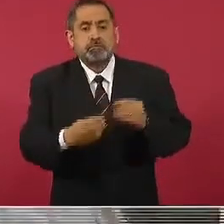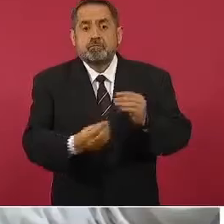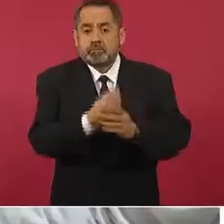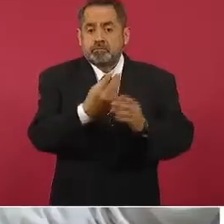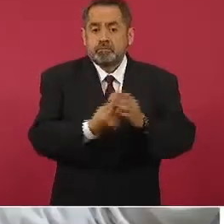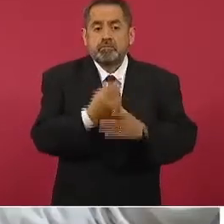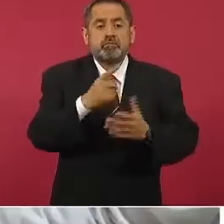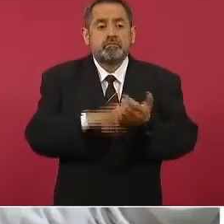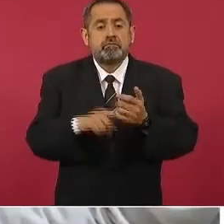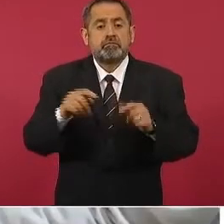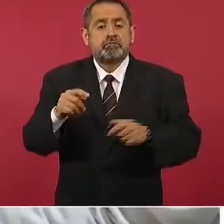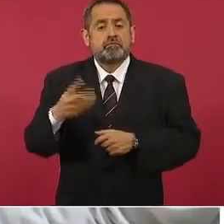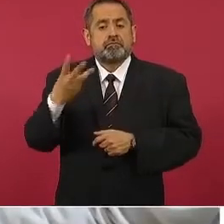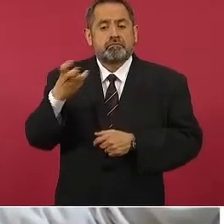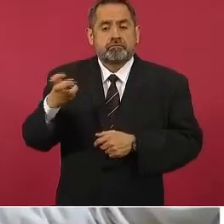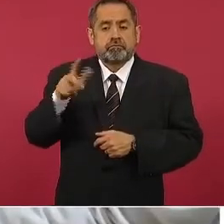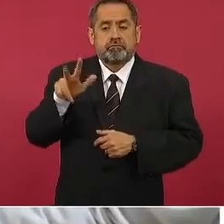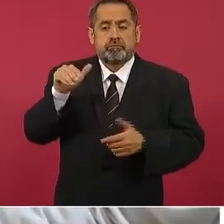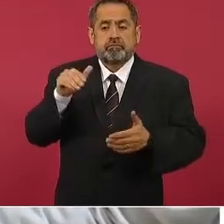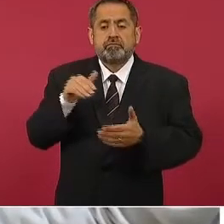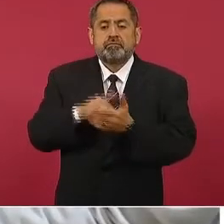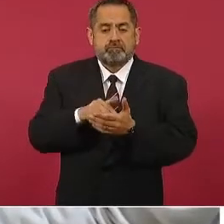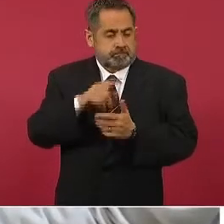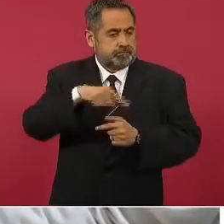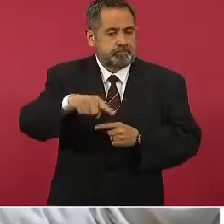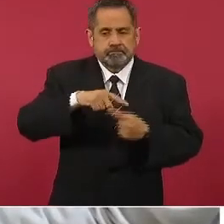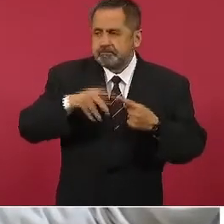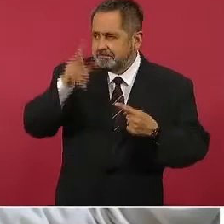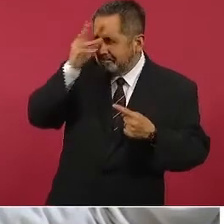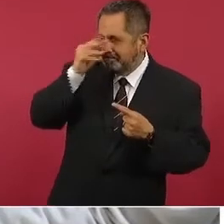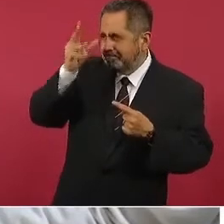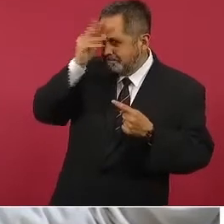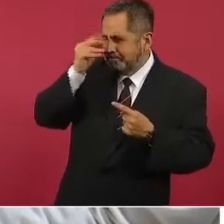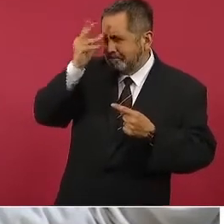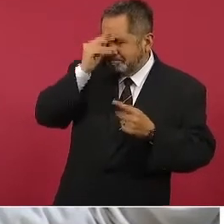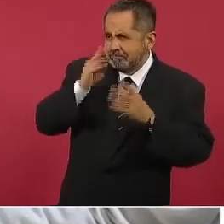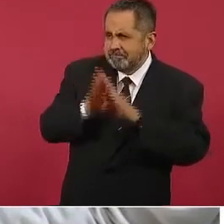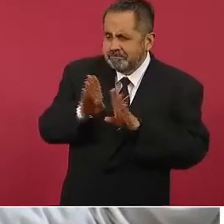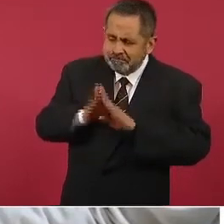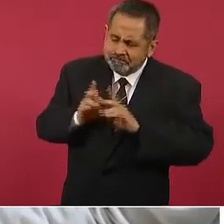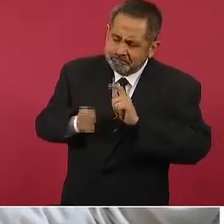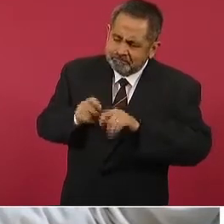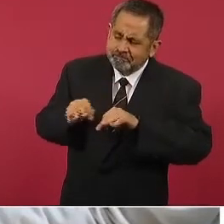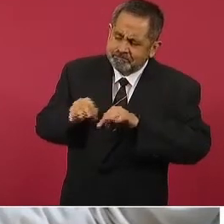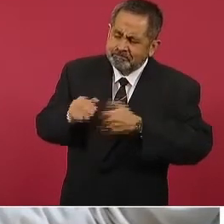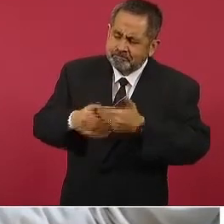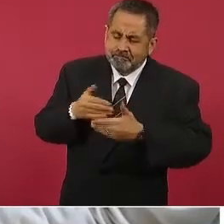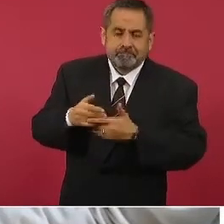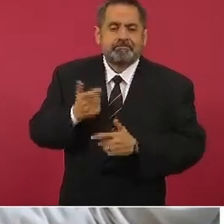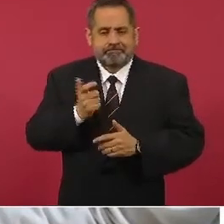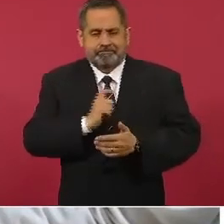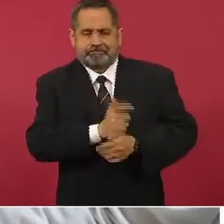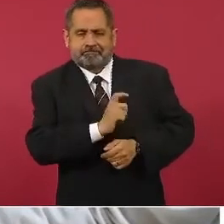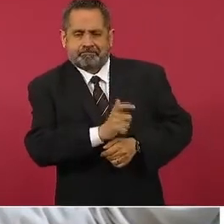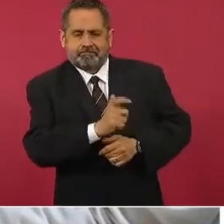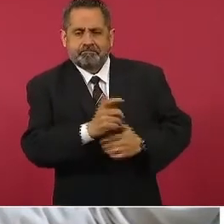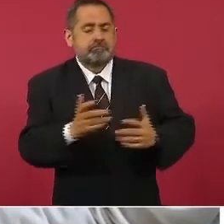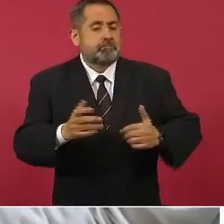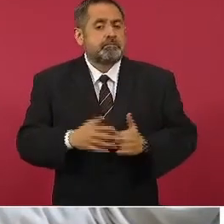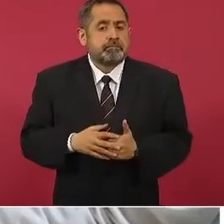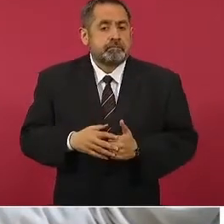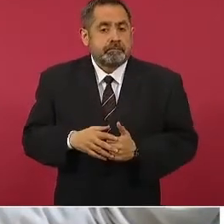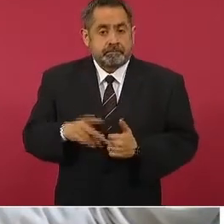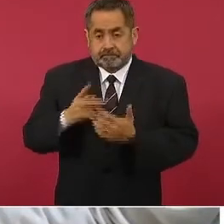318 mil aprendices a lo largo y ancho del país. Decirles en ese sentido que bueno, el programa